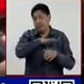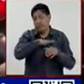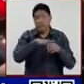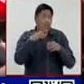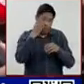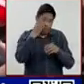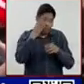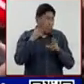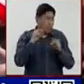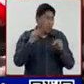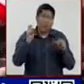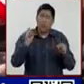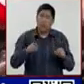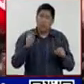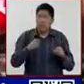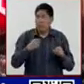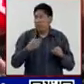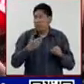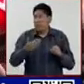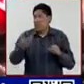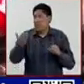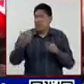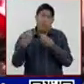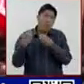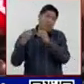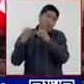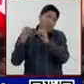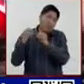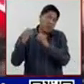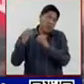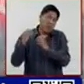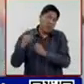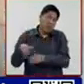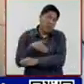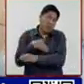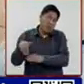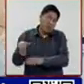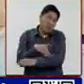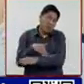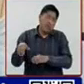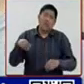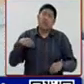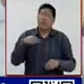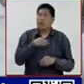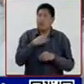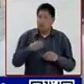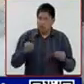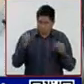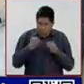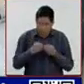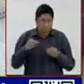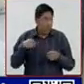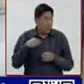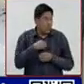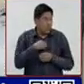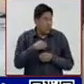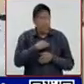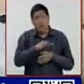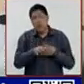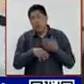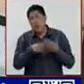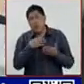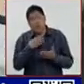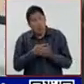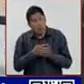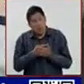hay la necesidad de ir a hacer la comercialización a la calle. Y estamos, es más, estamos dando todas